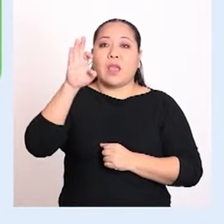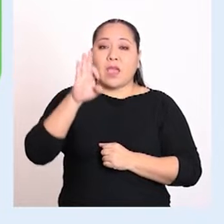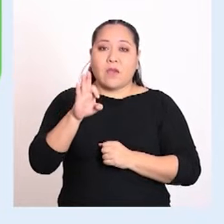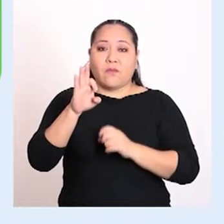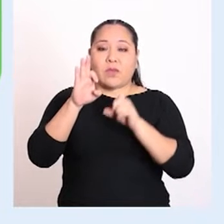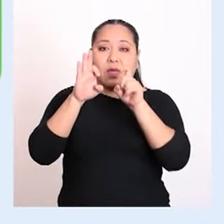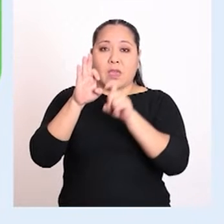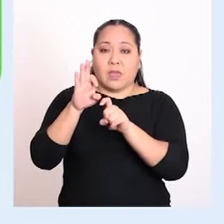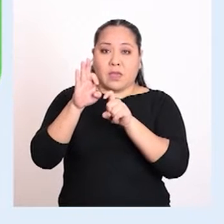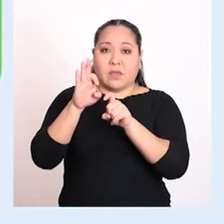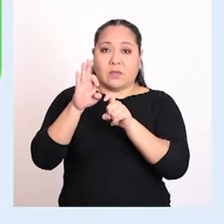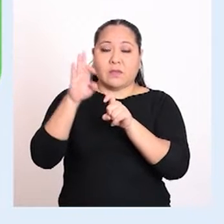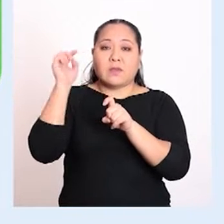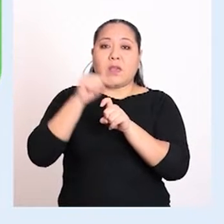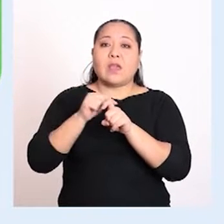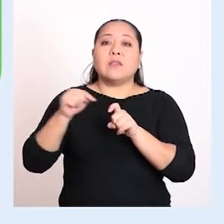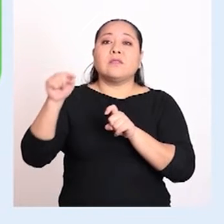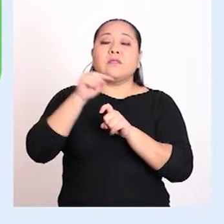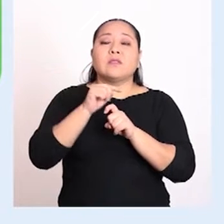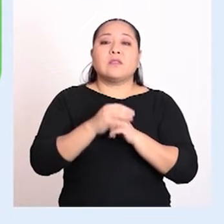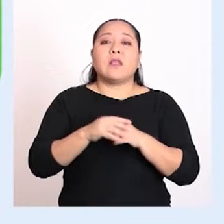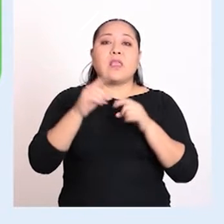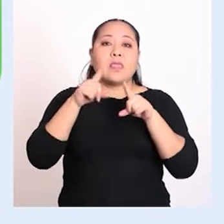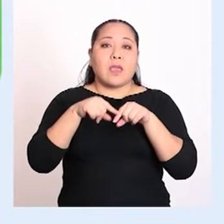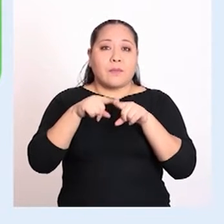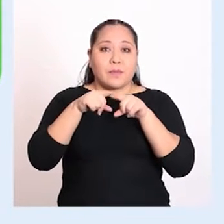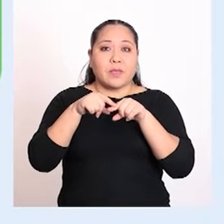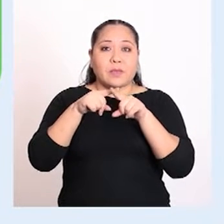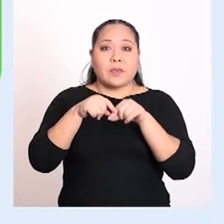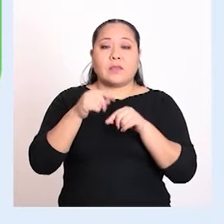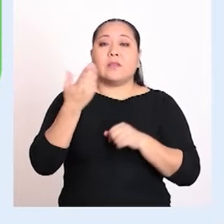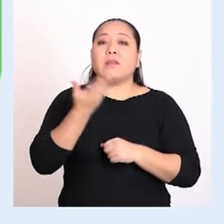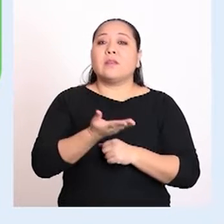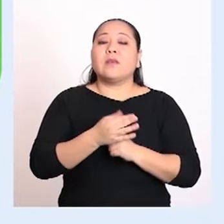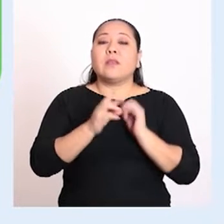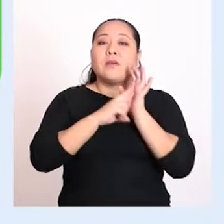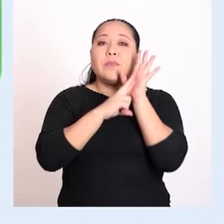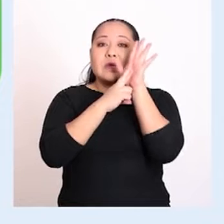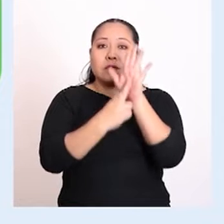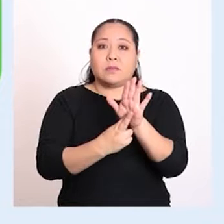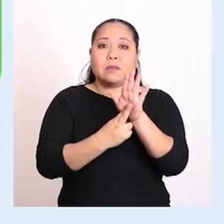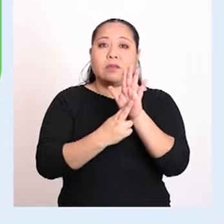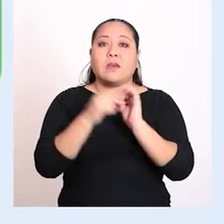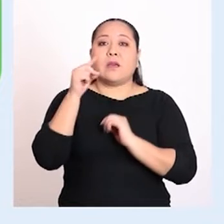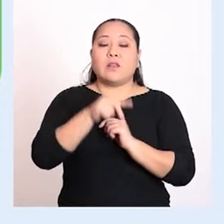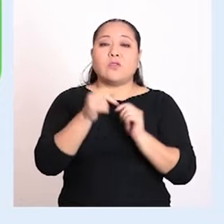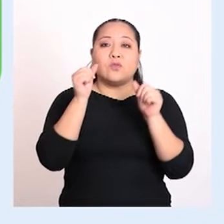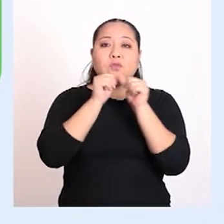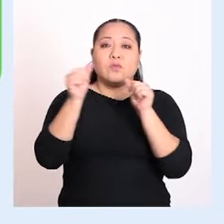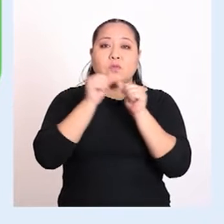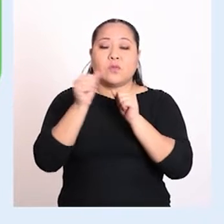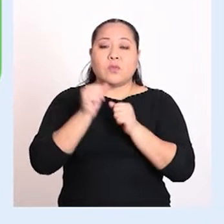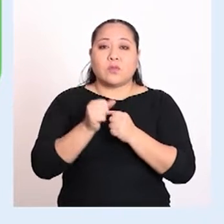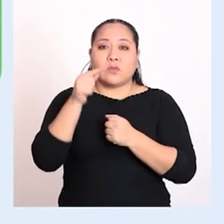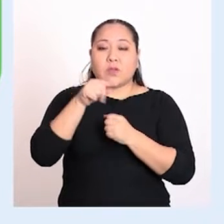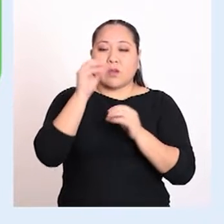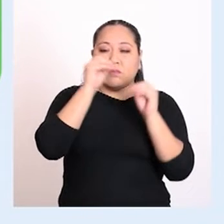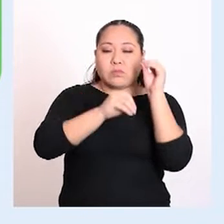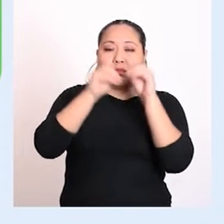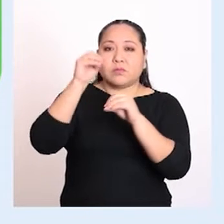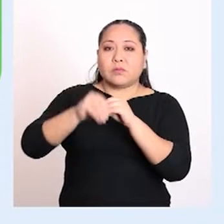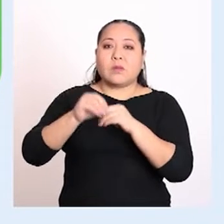que f de x es la variable dependiente y representa los valores que